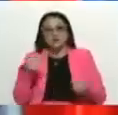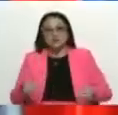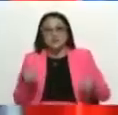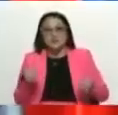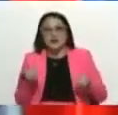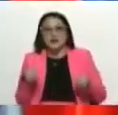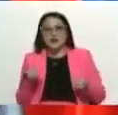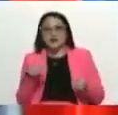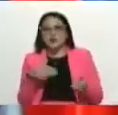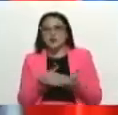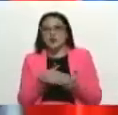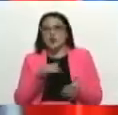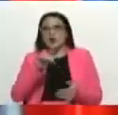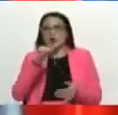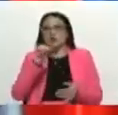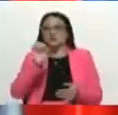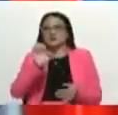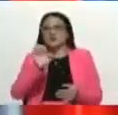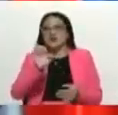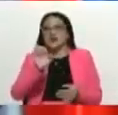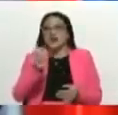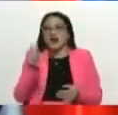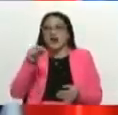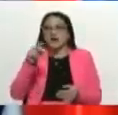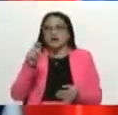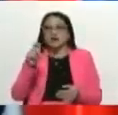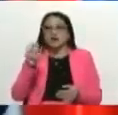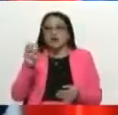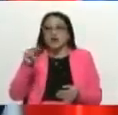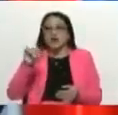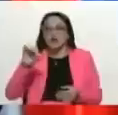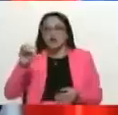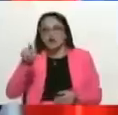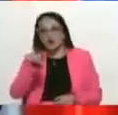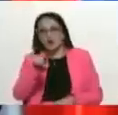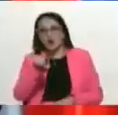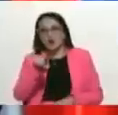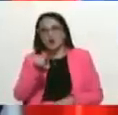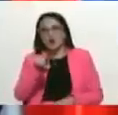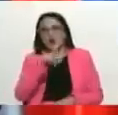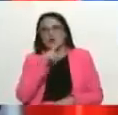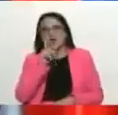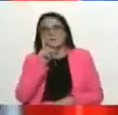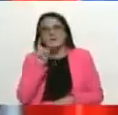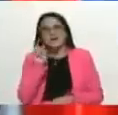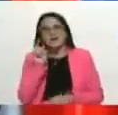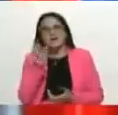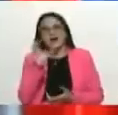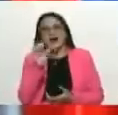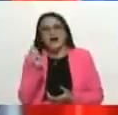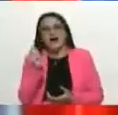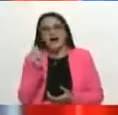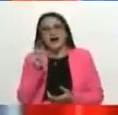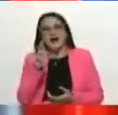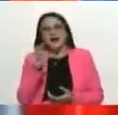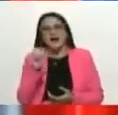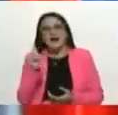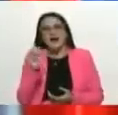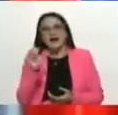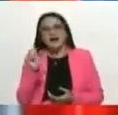Samba, contra José Antonio Márquez Morales, alias El Caracas. Podemos nuevamente